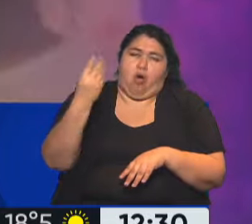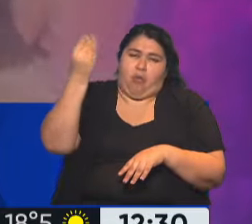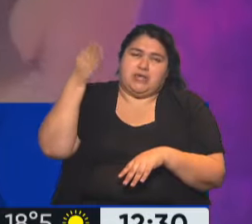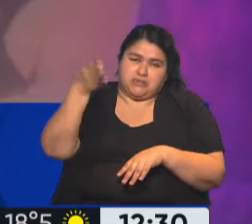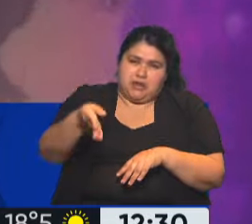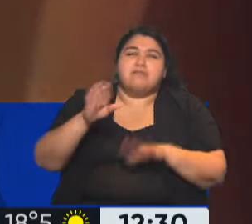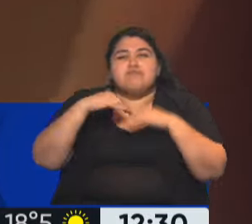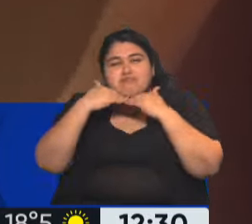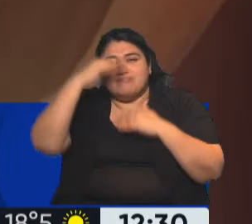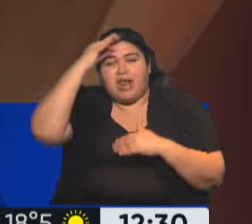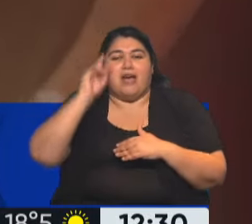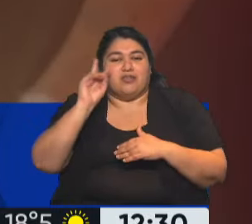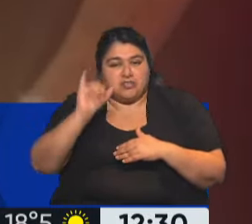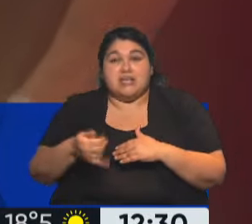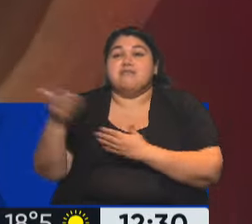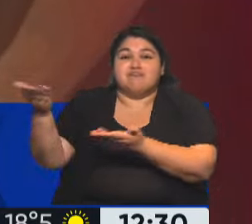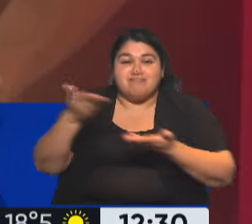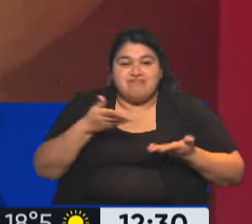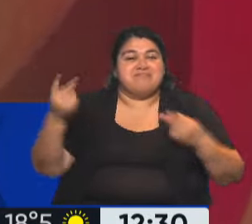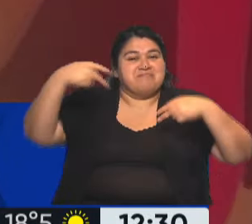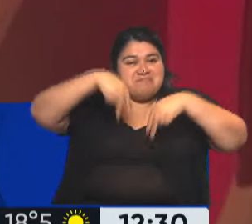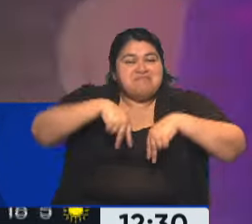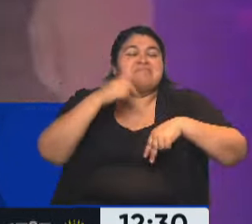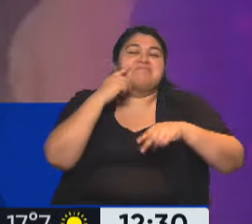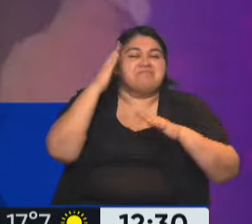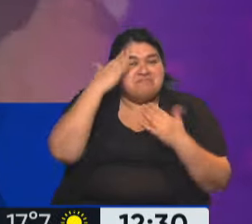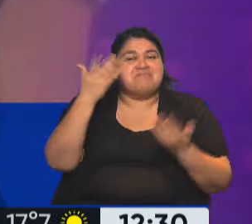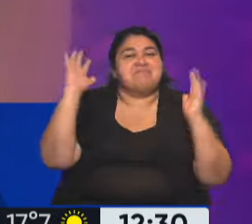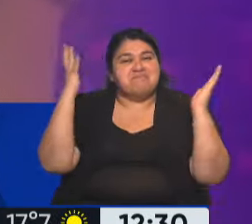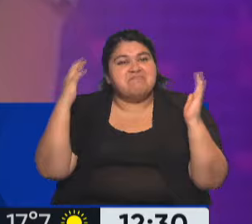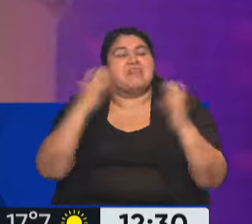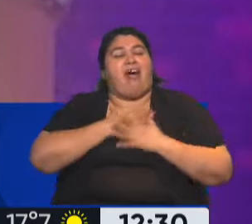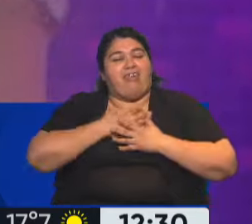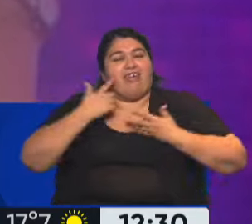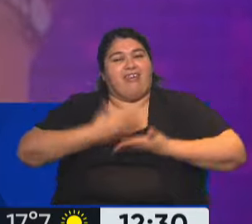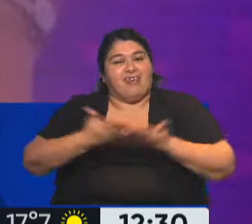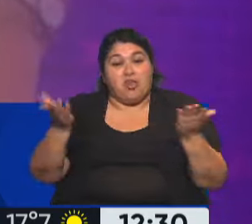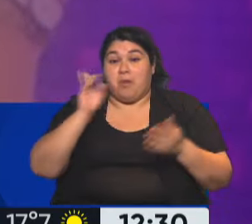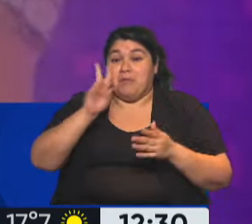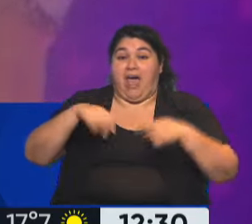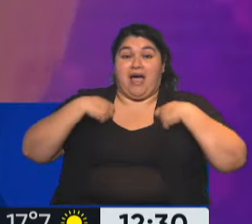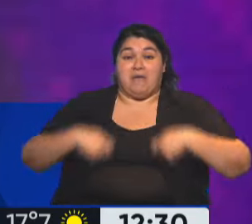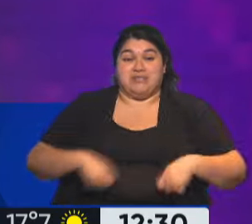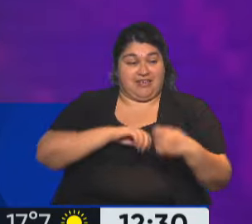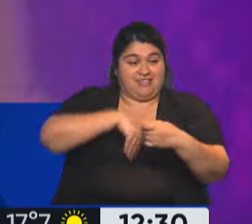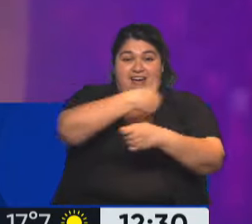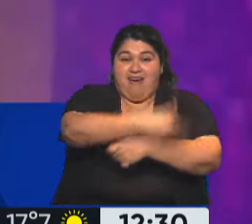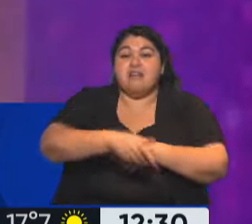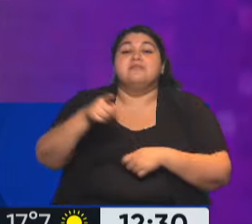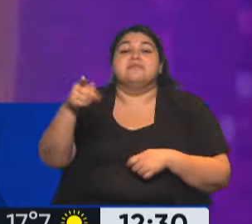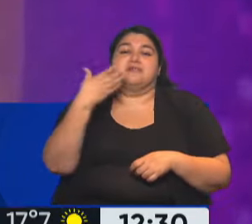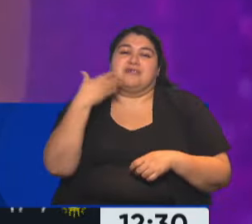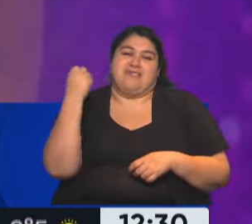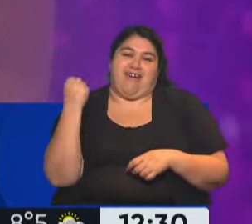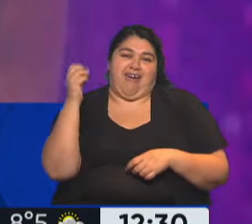espectáculos. Sí. Lo hizo subir, lo hizo aplaudir por toda la gente, le agradeció, le mostró todo su cariño y ves la camiseta que tiene en la mano, se la trajo Paredes a Nico